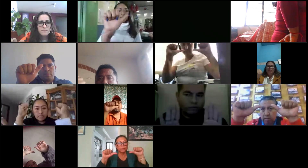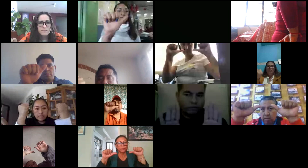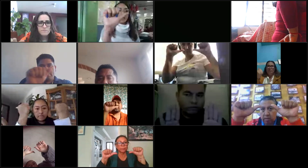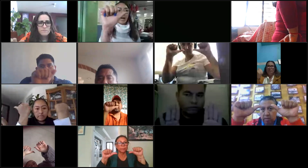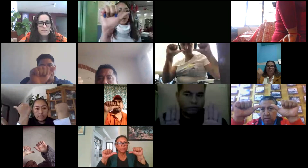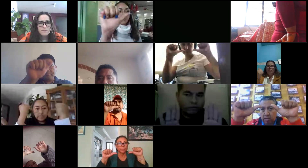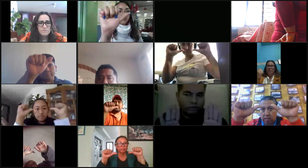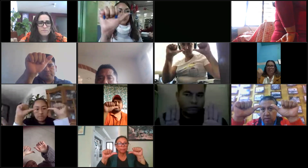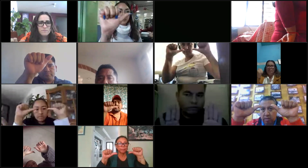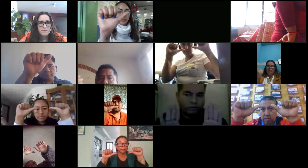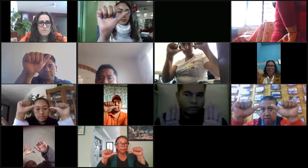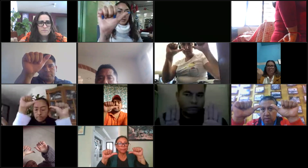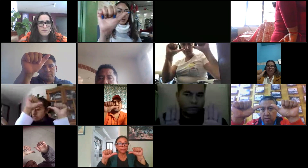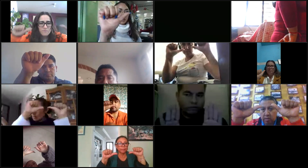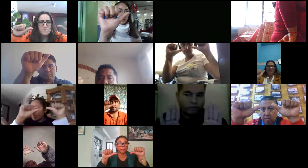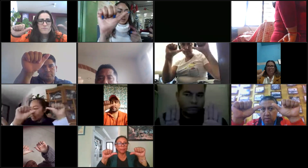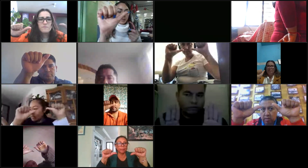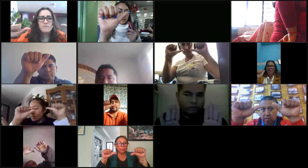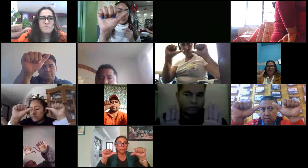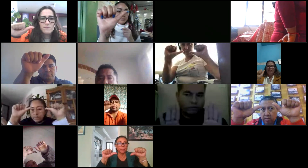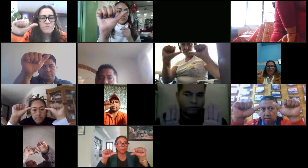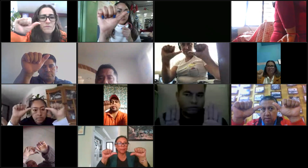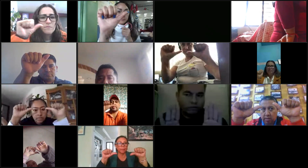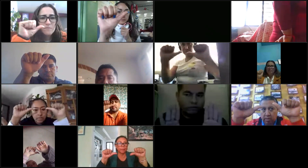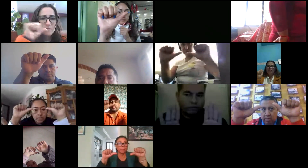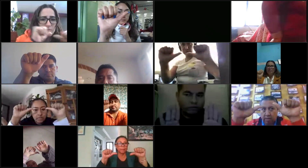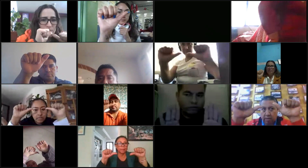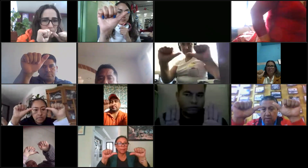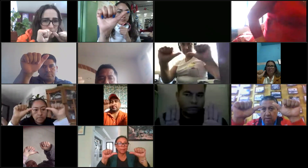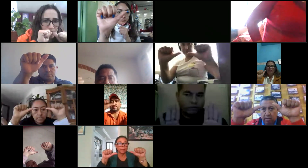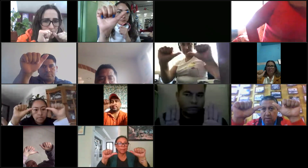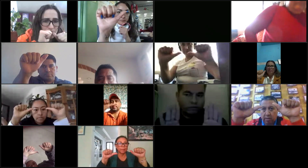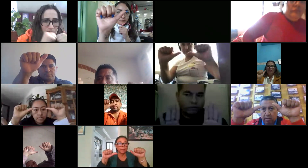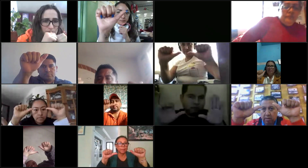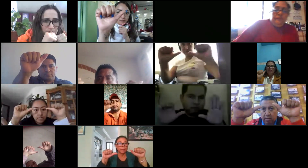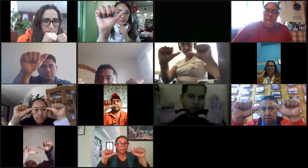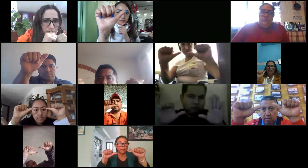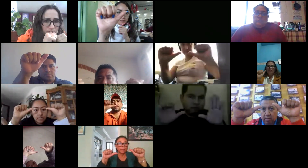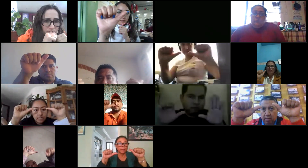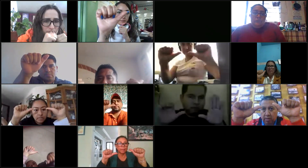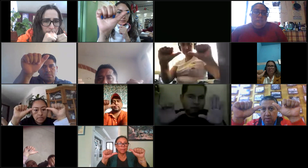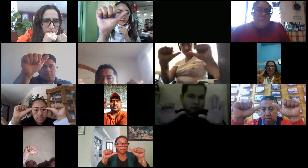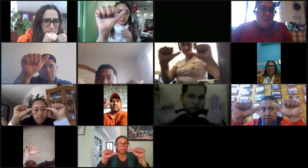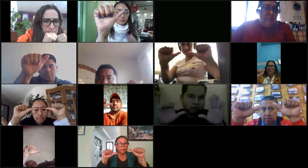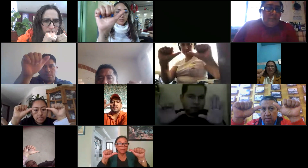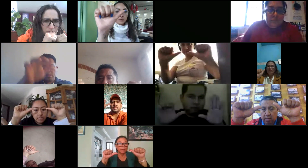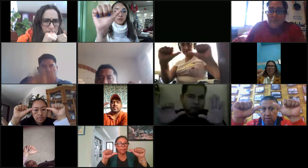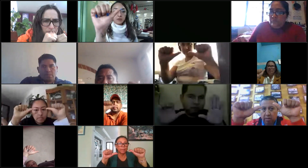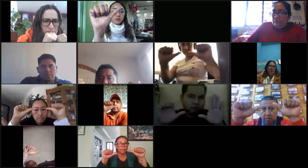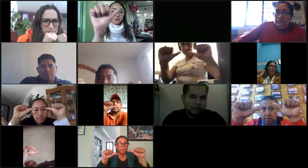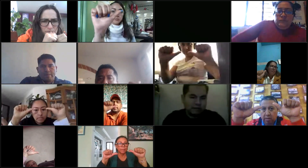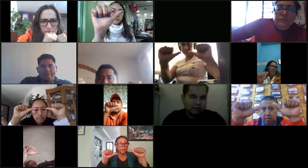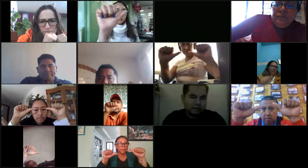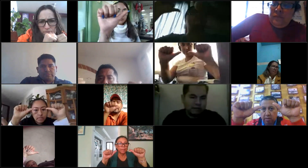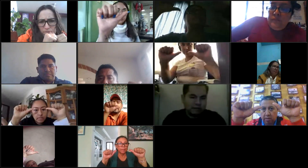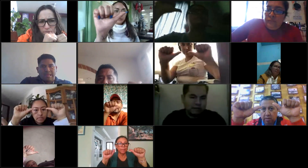vean. Letra A. Maestra, por qué no mejor apagamos nuestra cámara para tener mayor visibilidad a la de